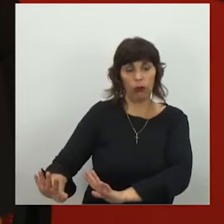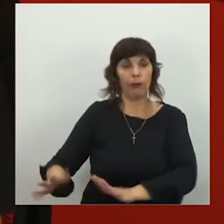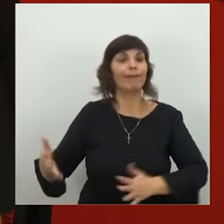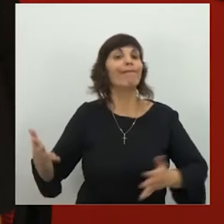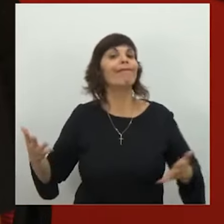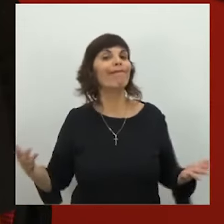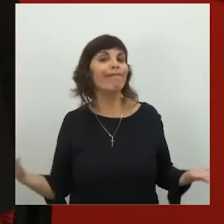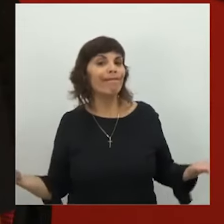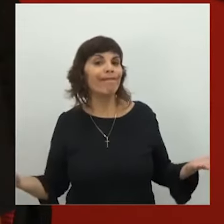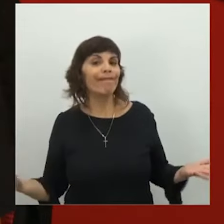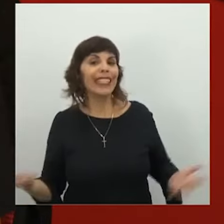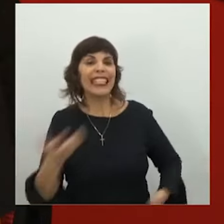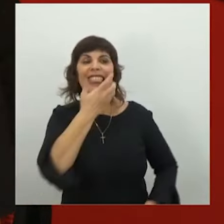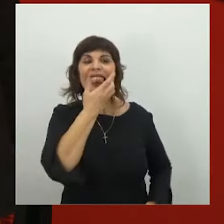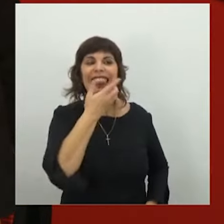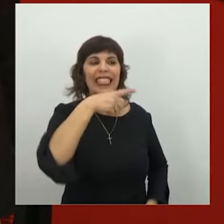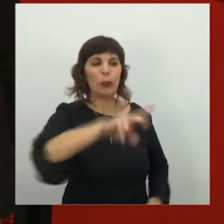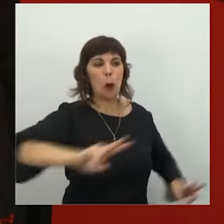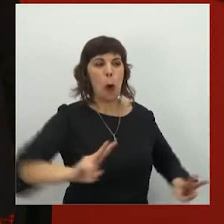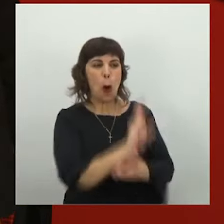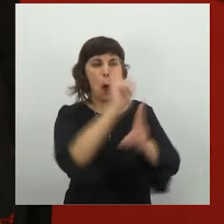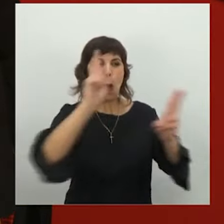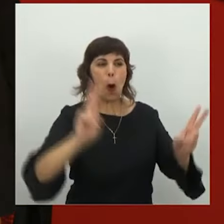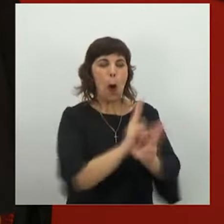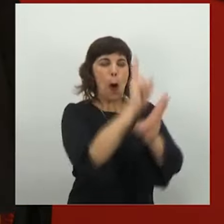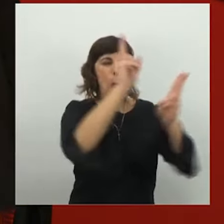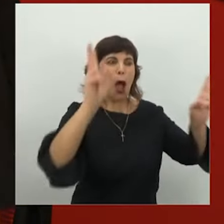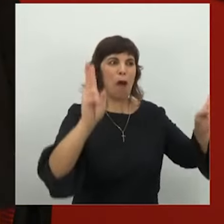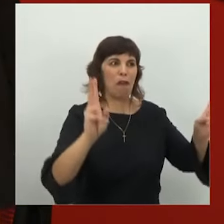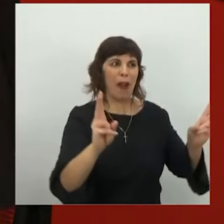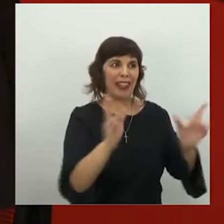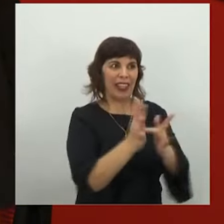cántaro si ha encontrado la fuente que es Jesucristo?